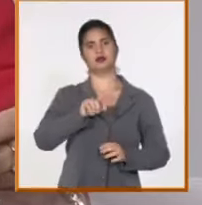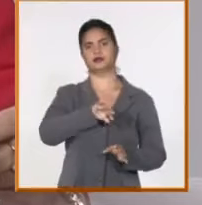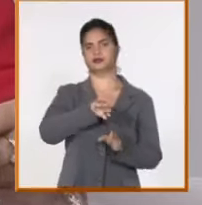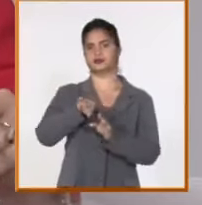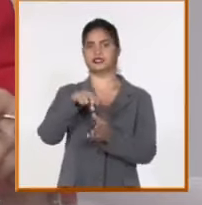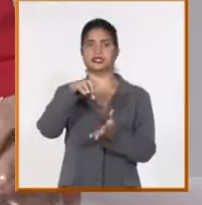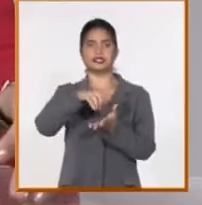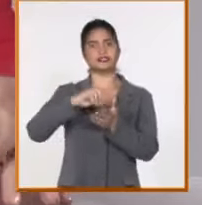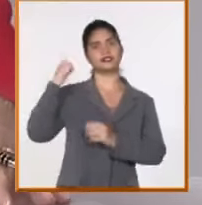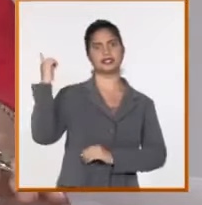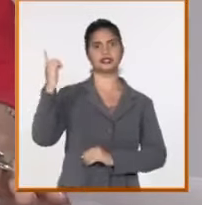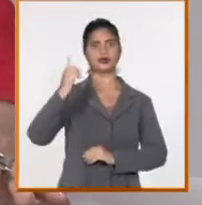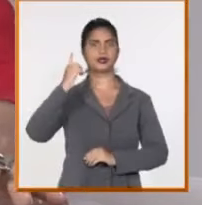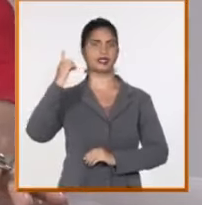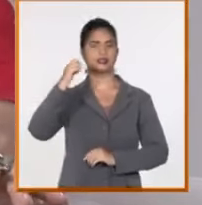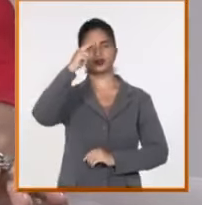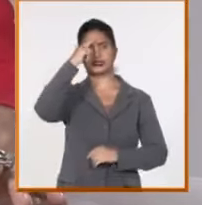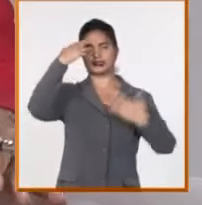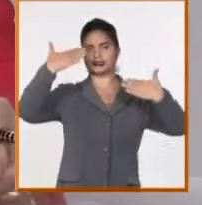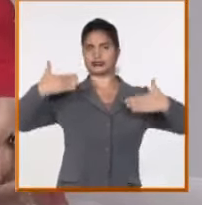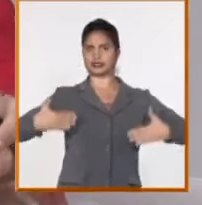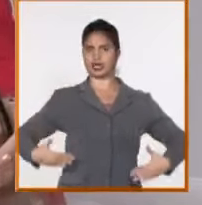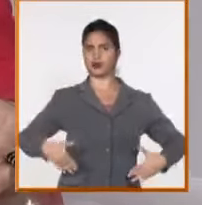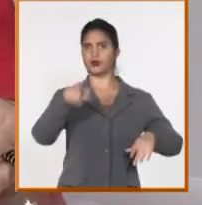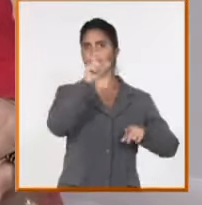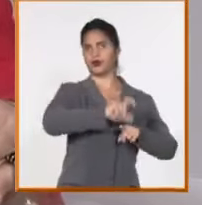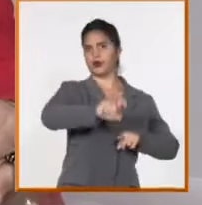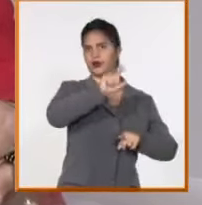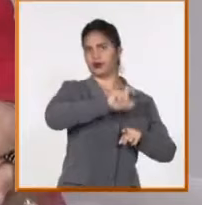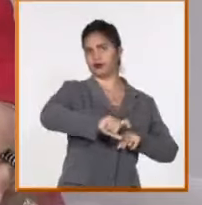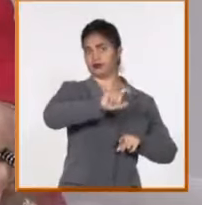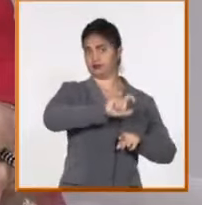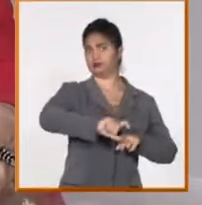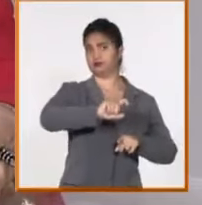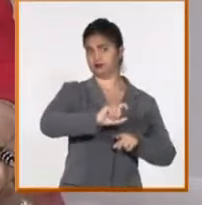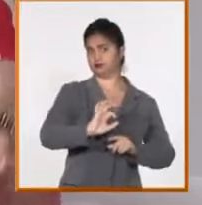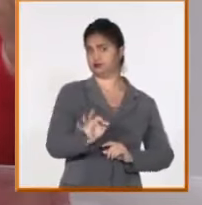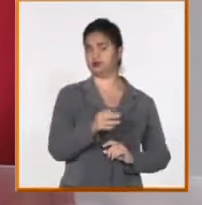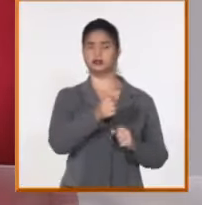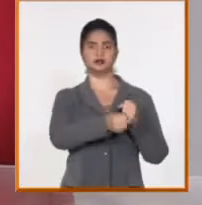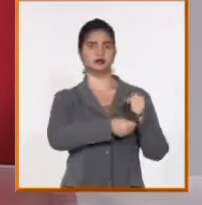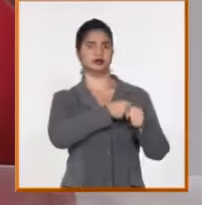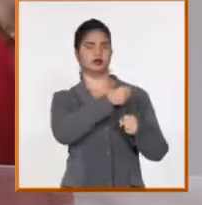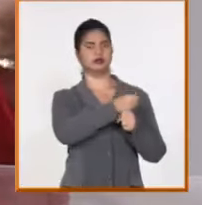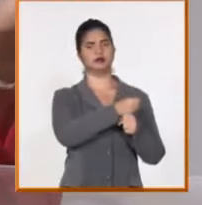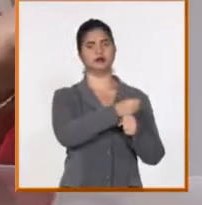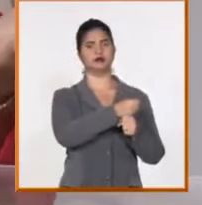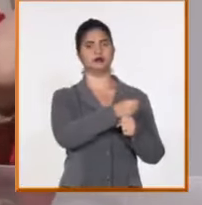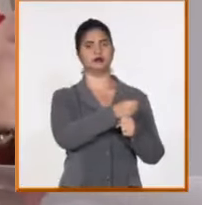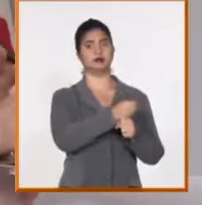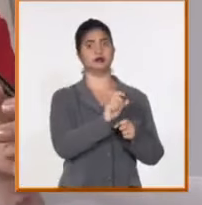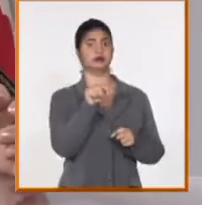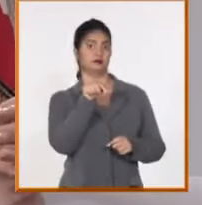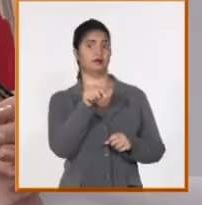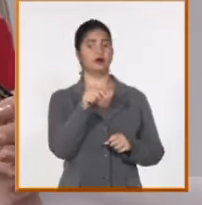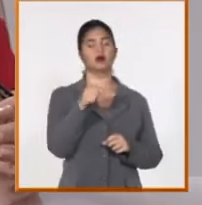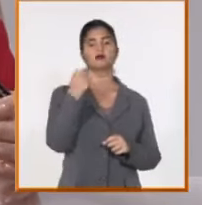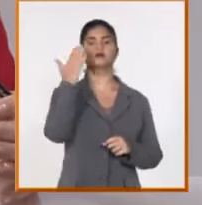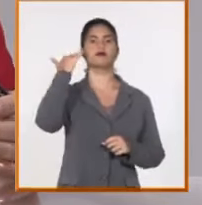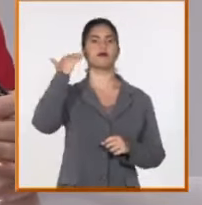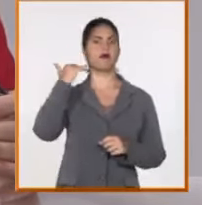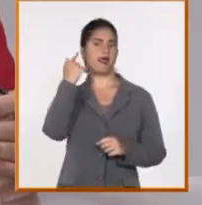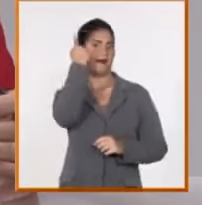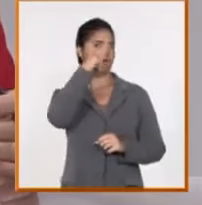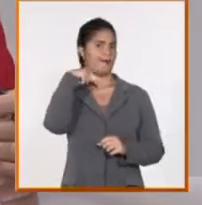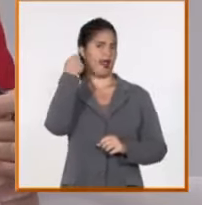agropecuaria que nos adistra el hidrolizado de cicina también para la confección de de productos de cosmética y